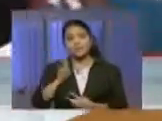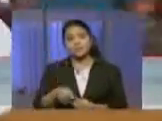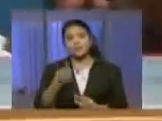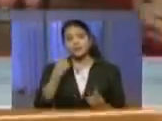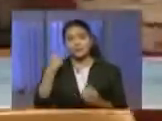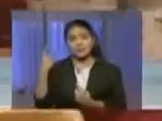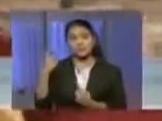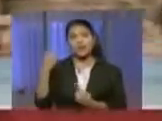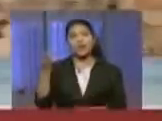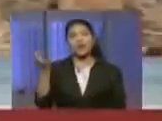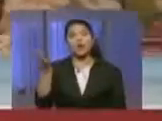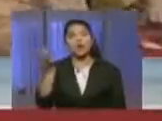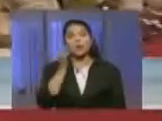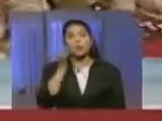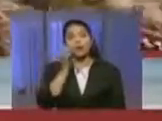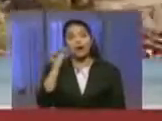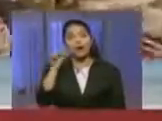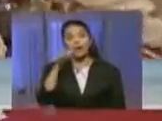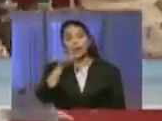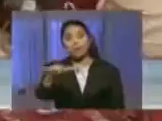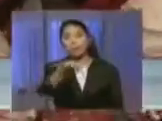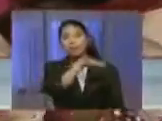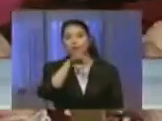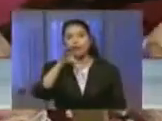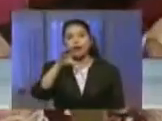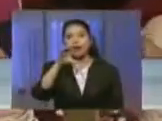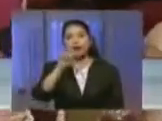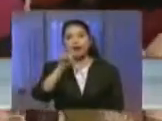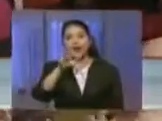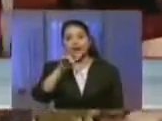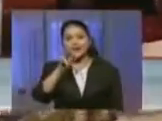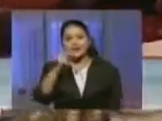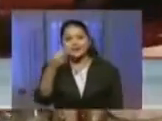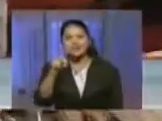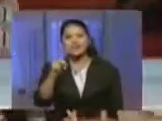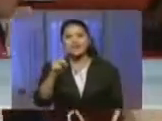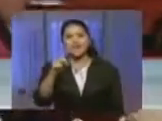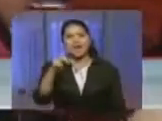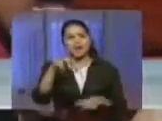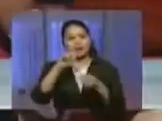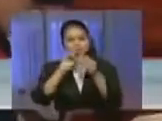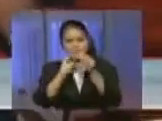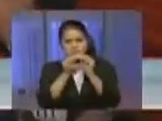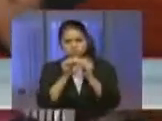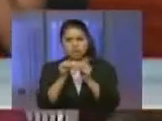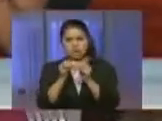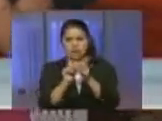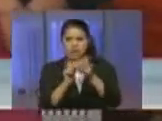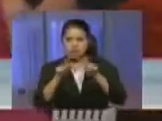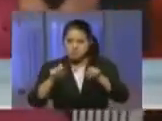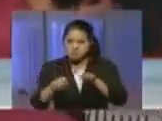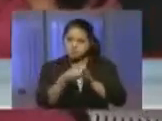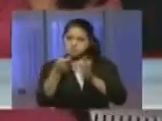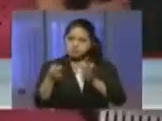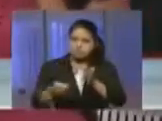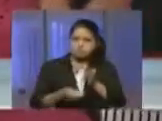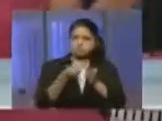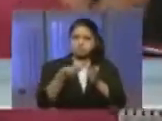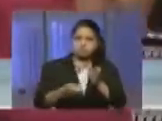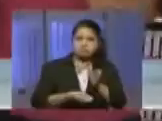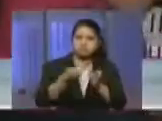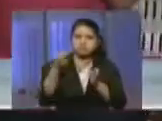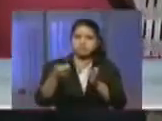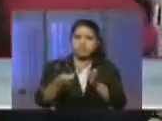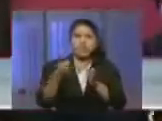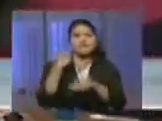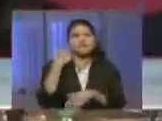manera al pueblo cariña a un pueblo artesanal un pueblo que bueno con un material mu